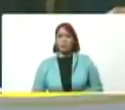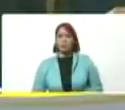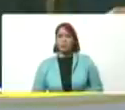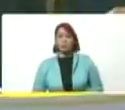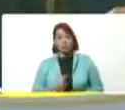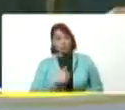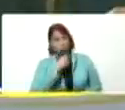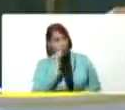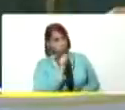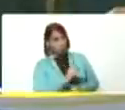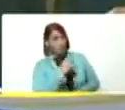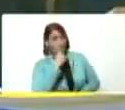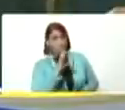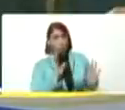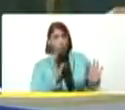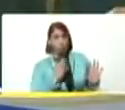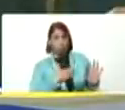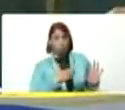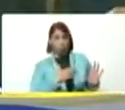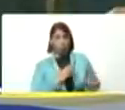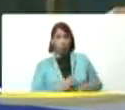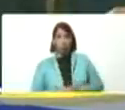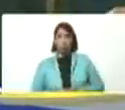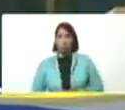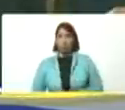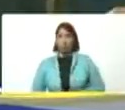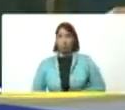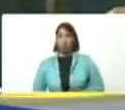Y yo le dije, Nicolás Maduro.